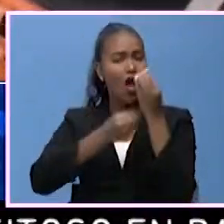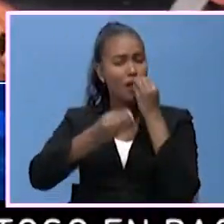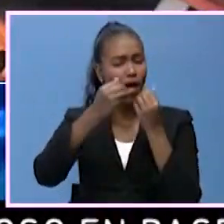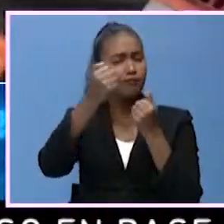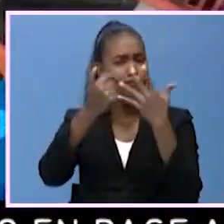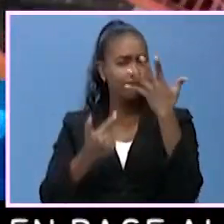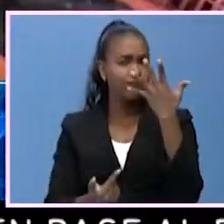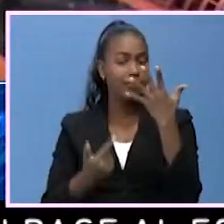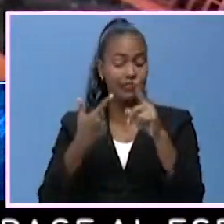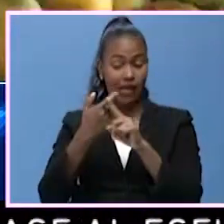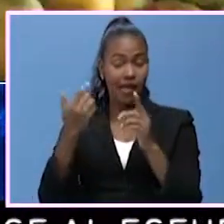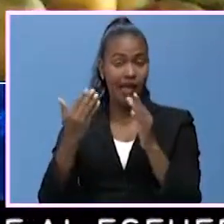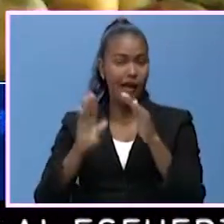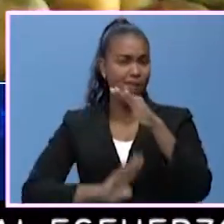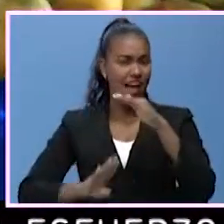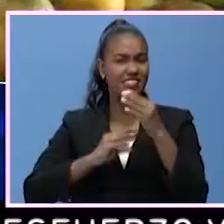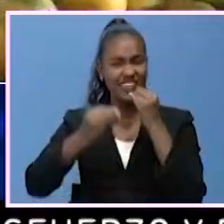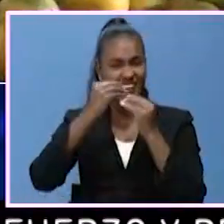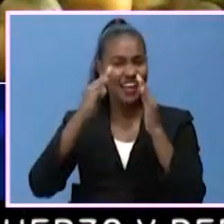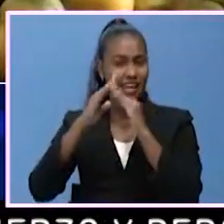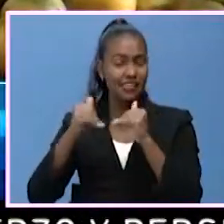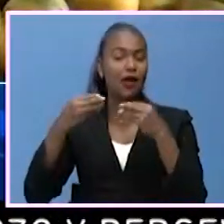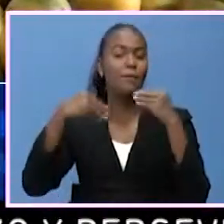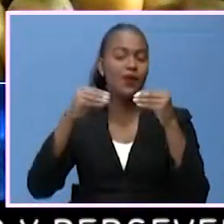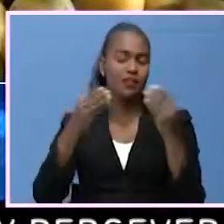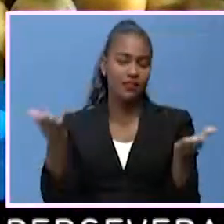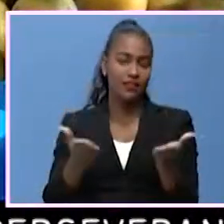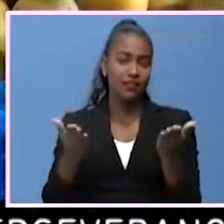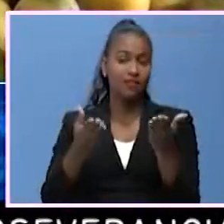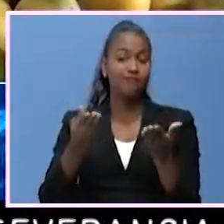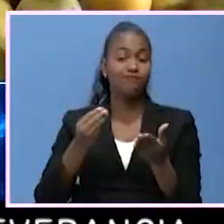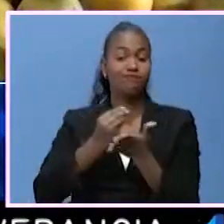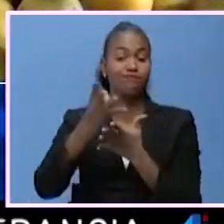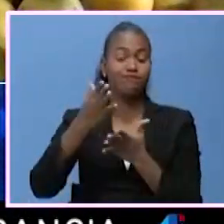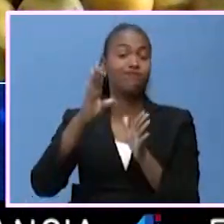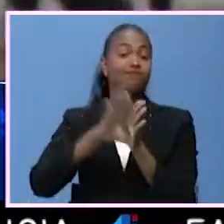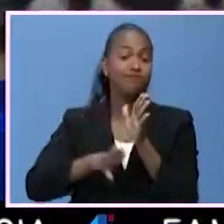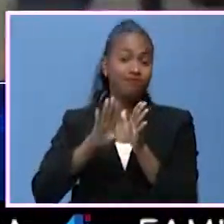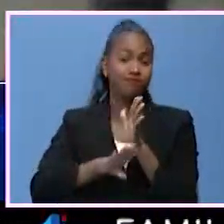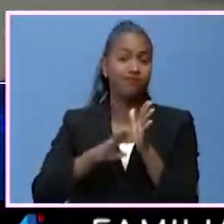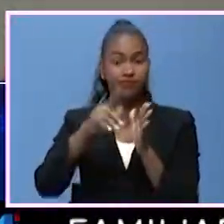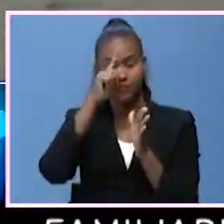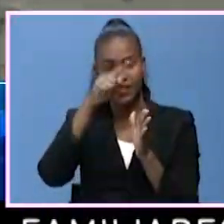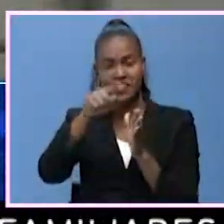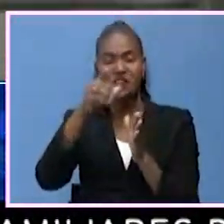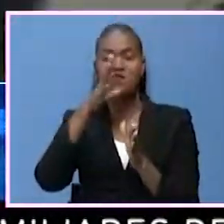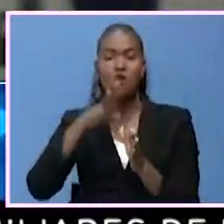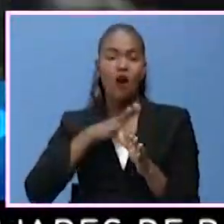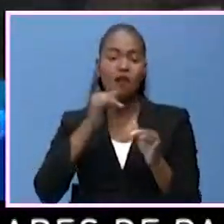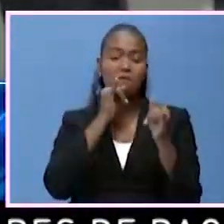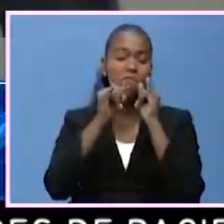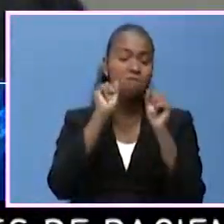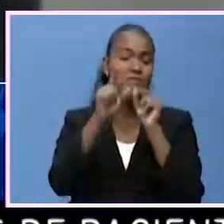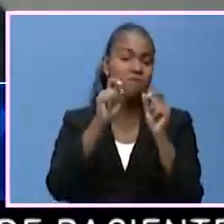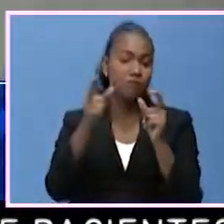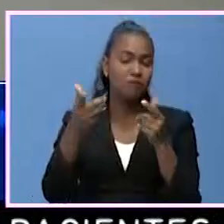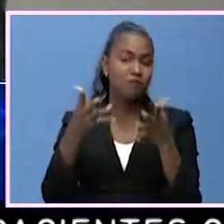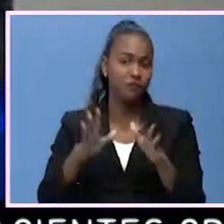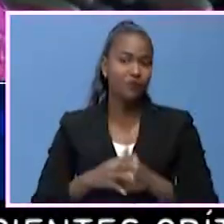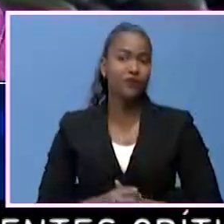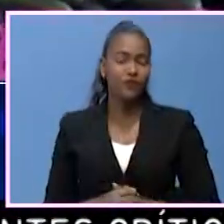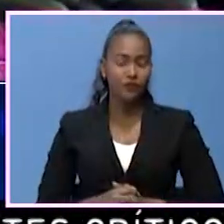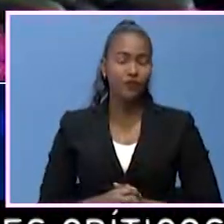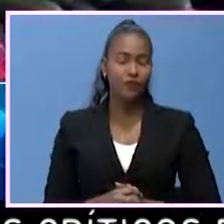canasta básica del hogar son vendidos en este lugar a un mejor costo de acuerdo a amas de casa entrevistadas por 4RD